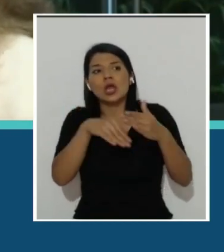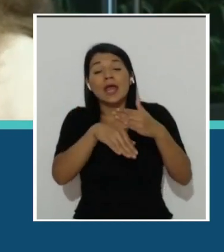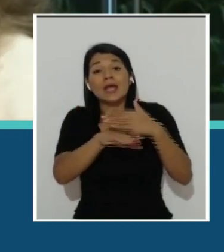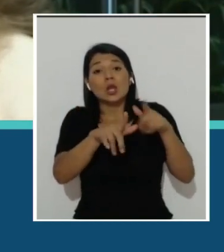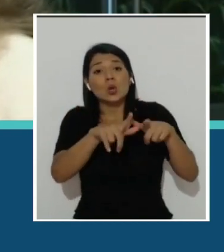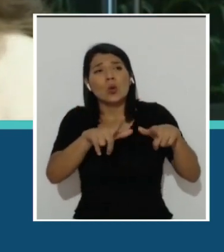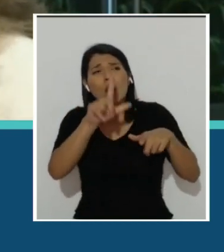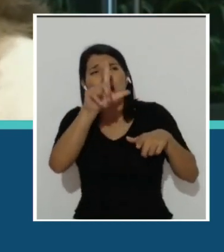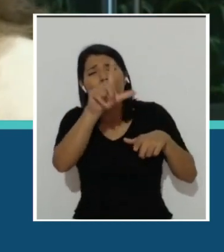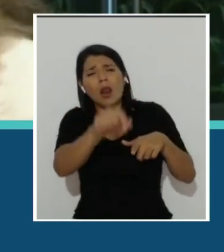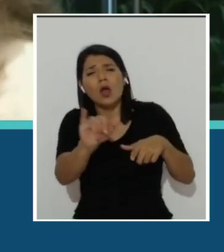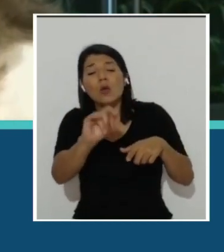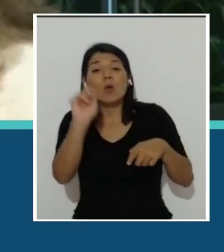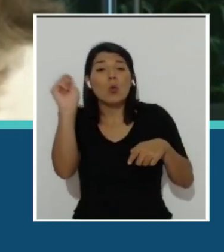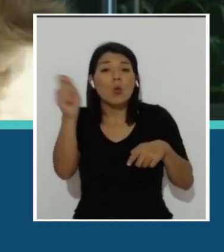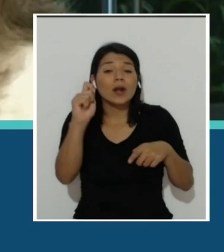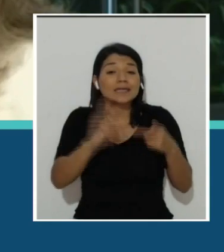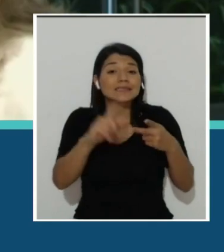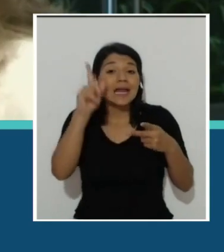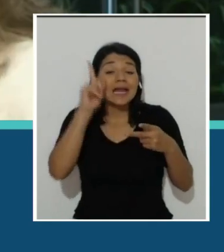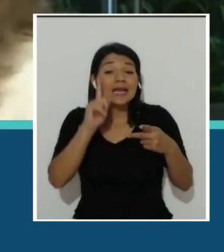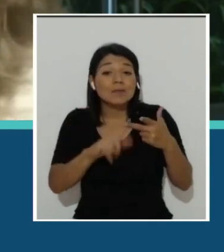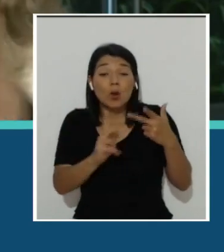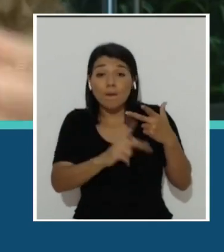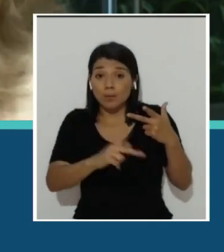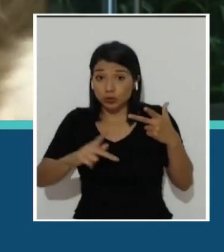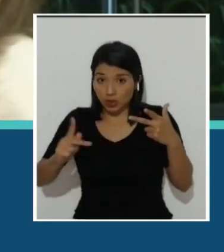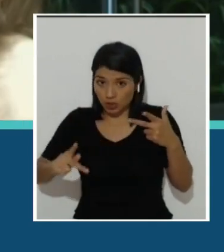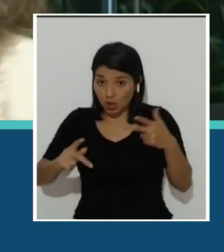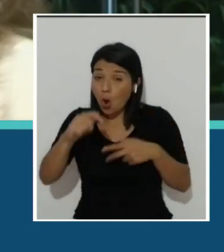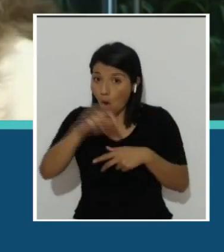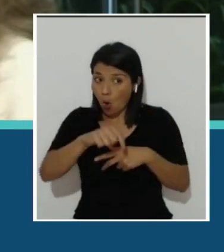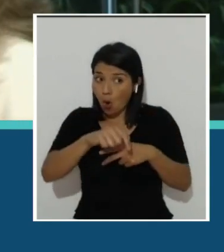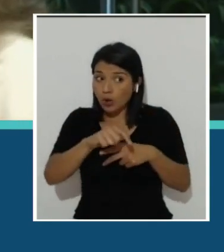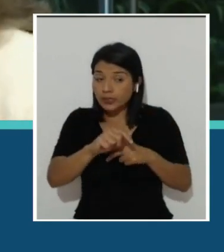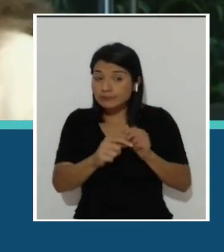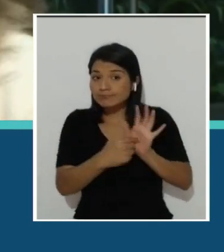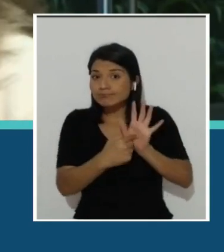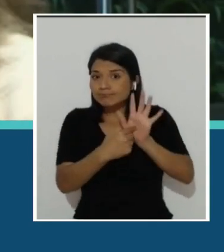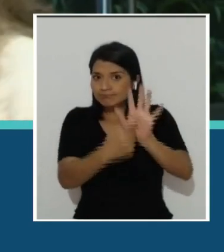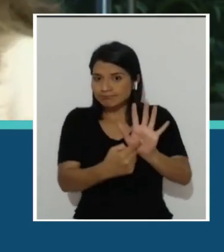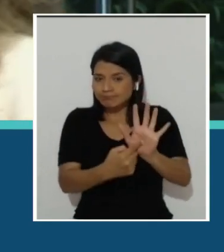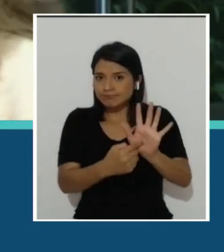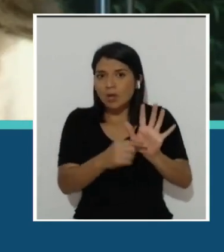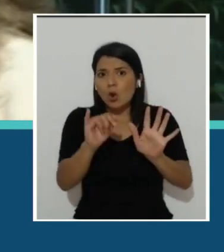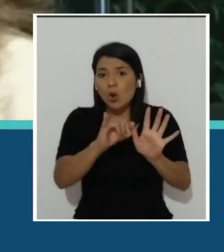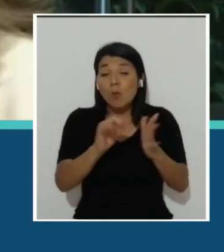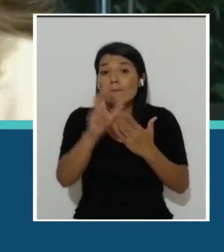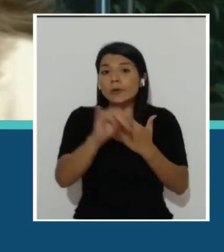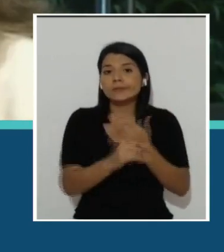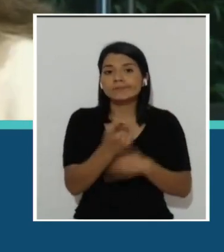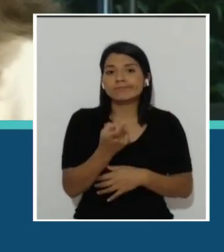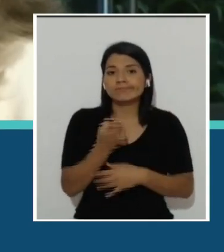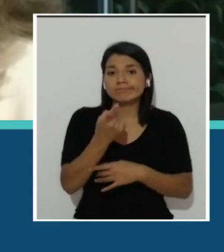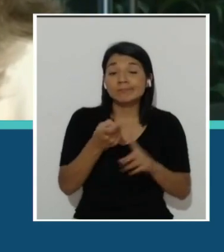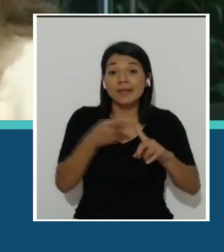Limón y Punta Arenas. Hoy fue planteado eso como una lectura desde el 2013. Nosotros no podemos seguir en esa